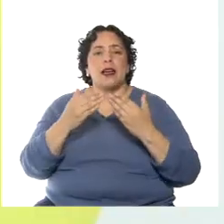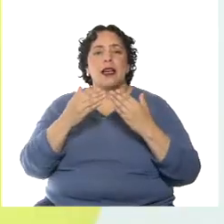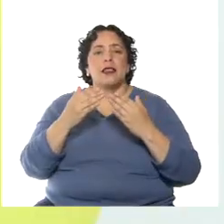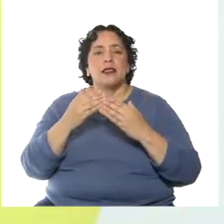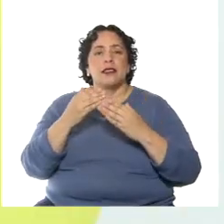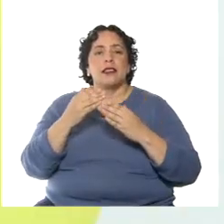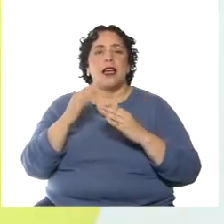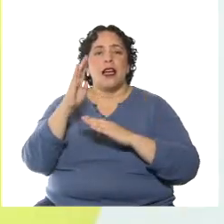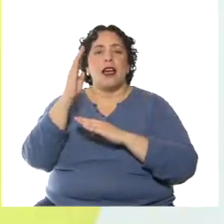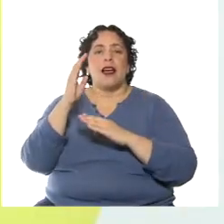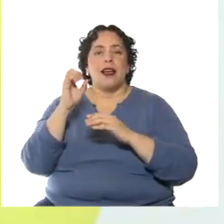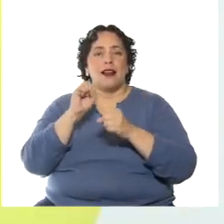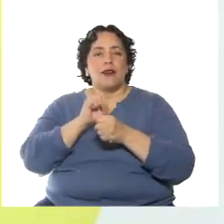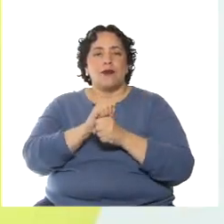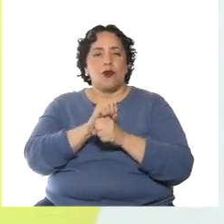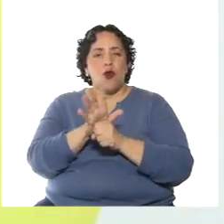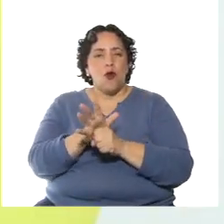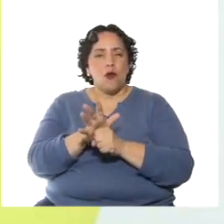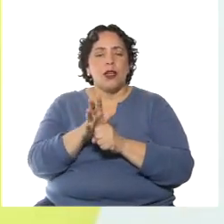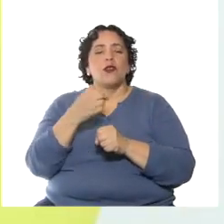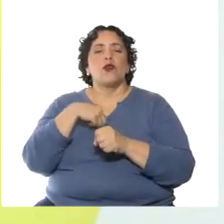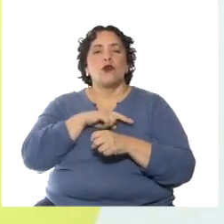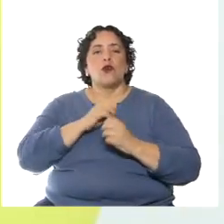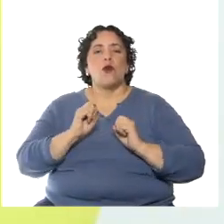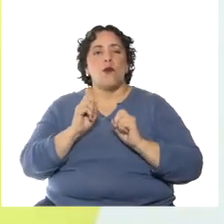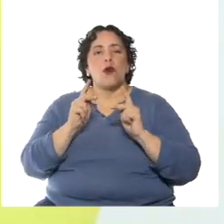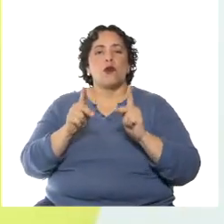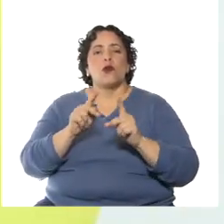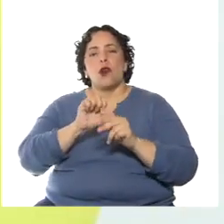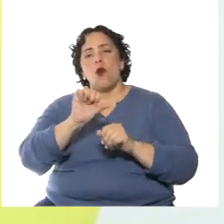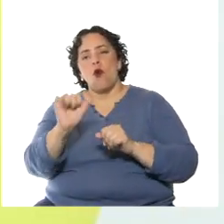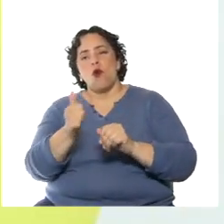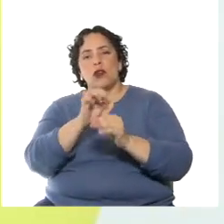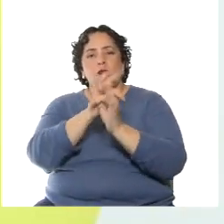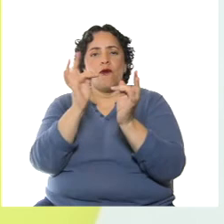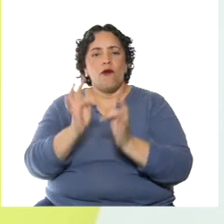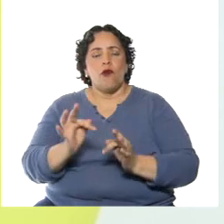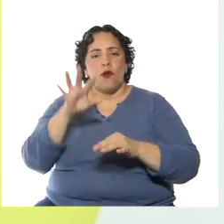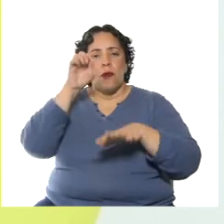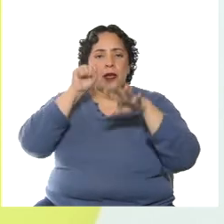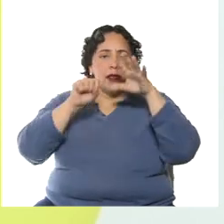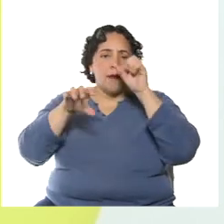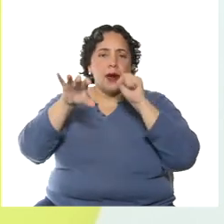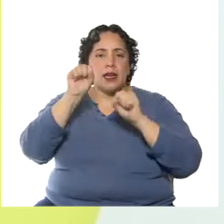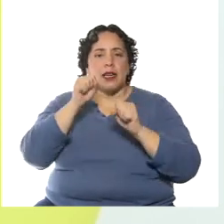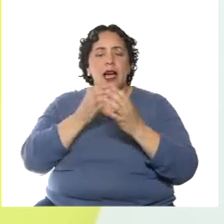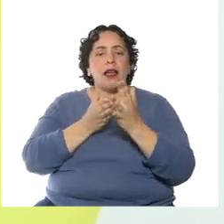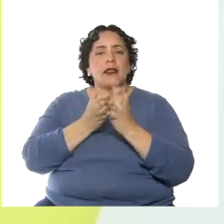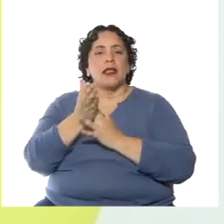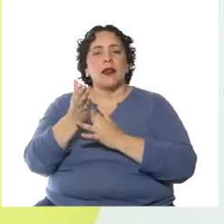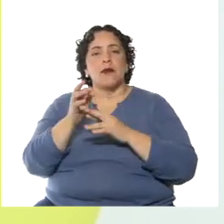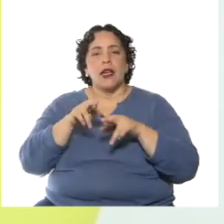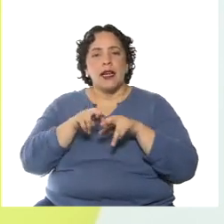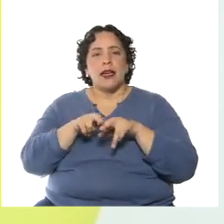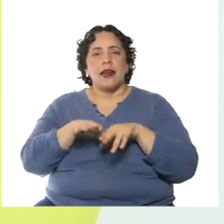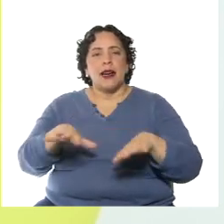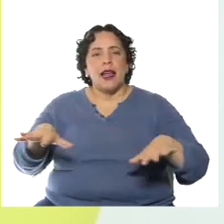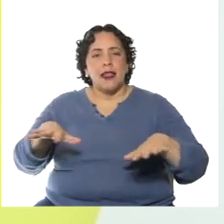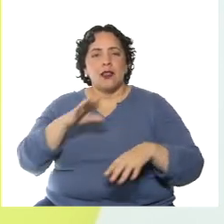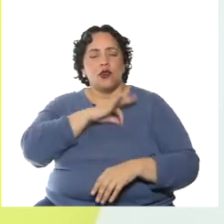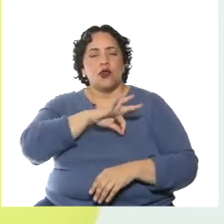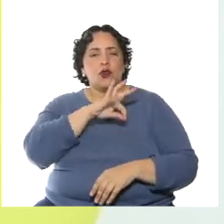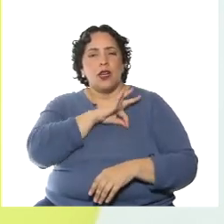la pandemia tuvimos oportunidad de implementar otras formas de aprendizaje a través de las redes